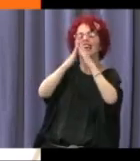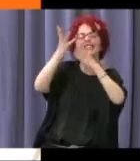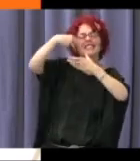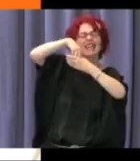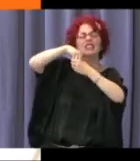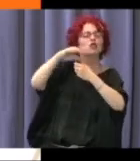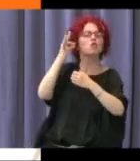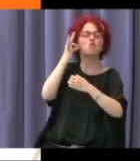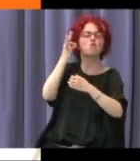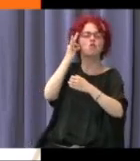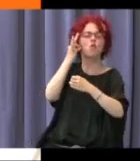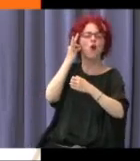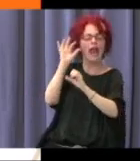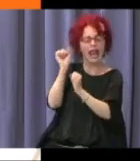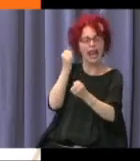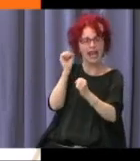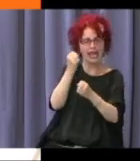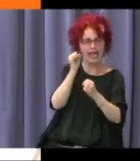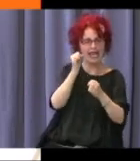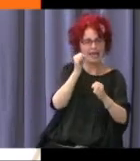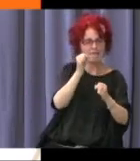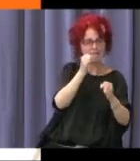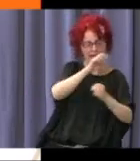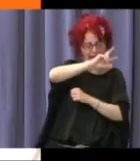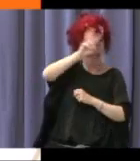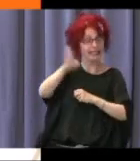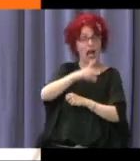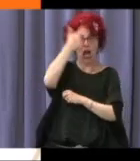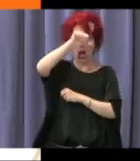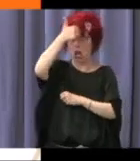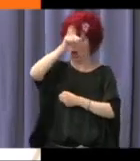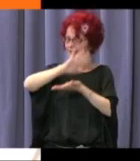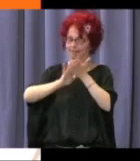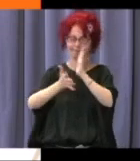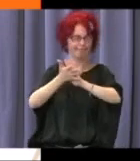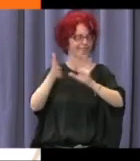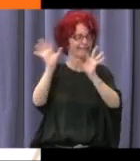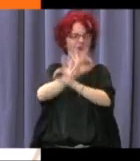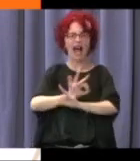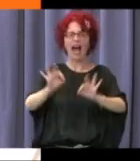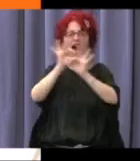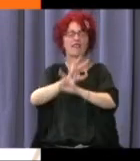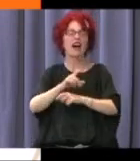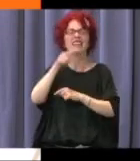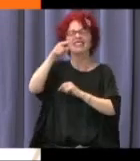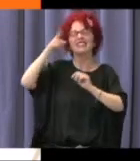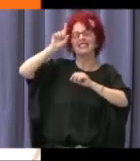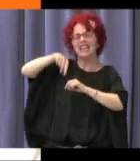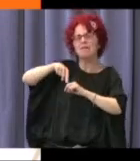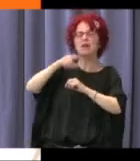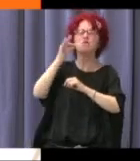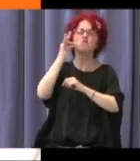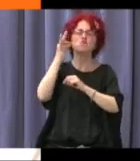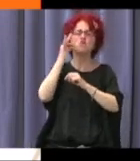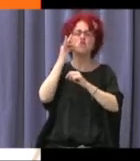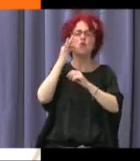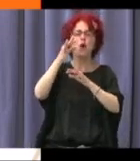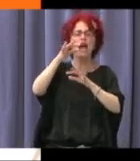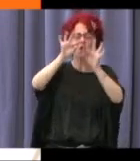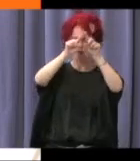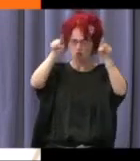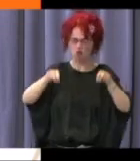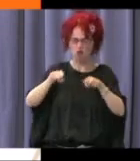femenino de siesta? Fregar los platos, en la misma línea. Que las mujeres son torpes. ¿Qué es un folio partido por la mitad para una mujer? Un